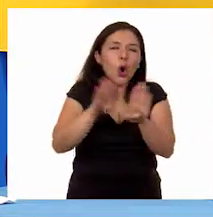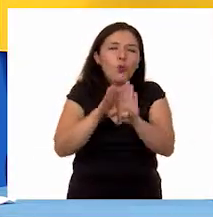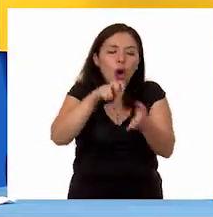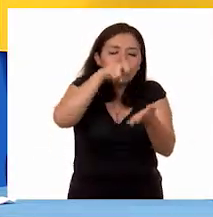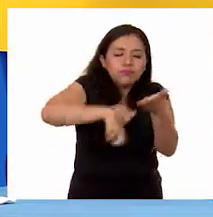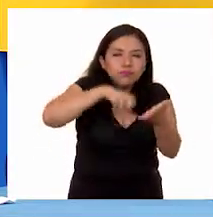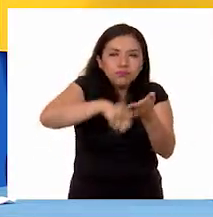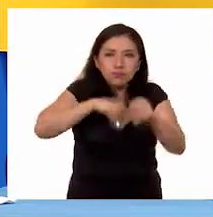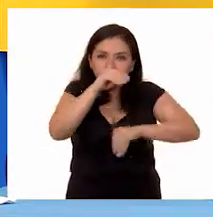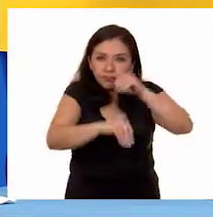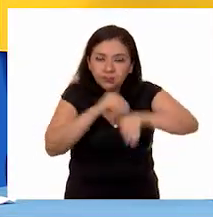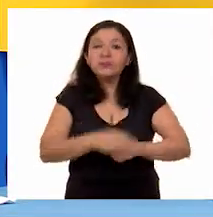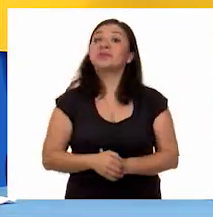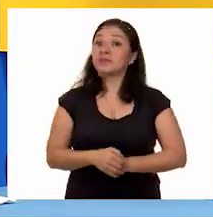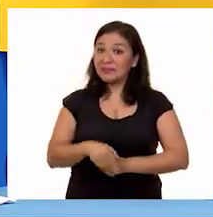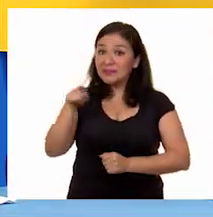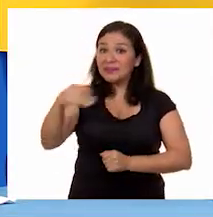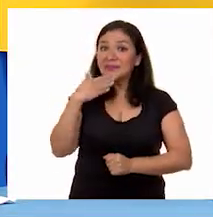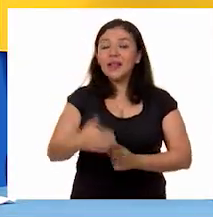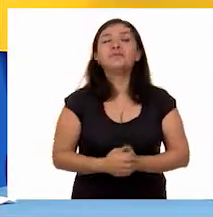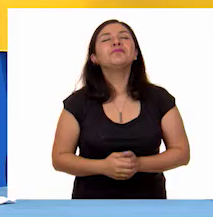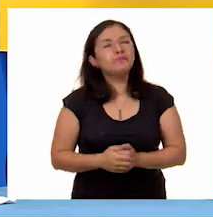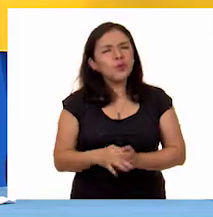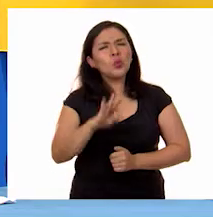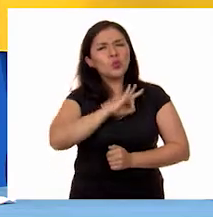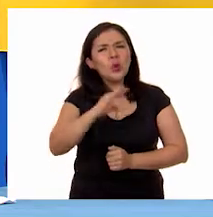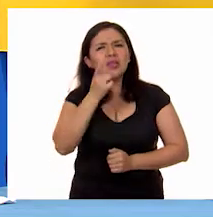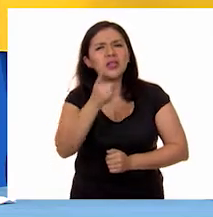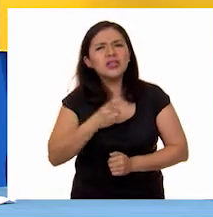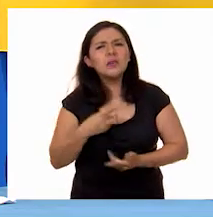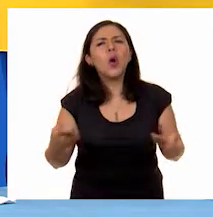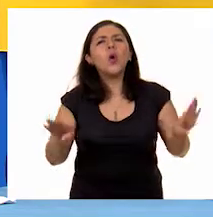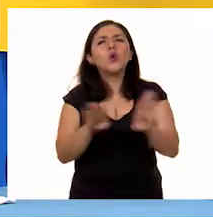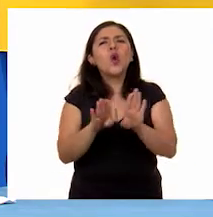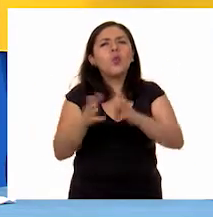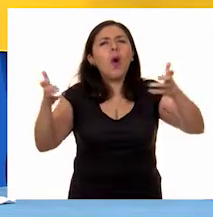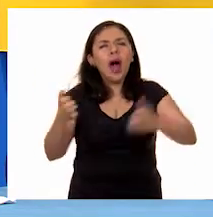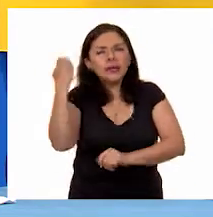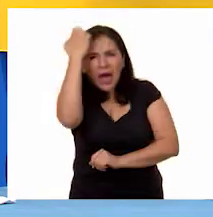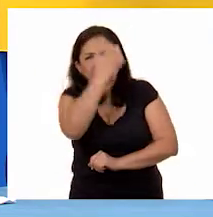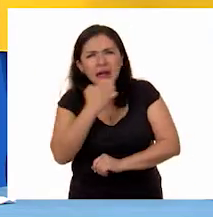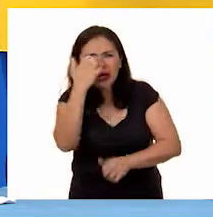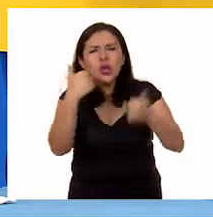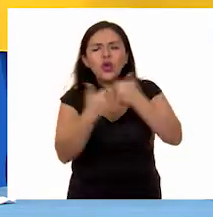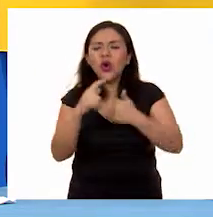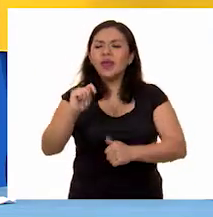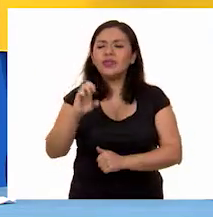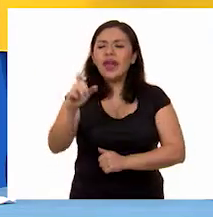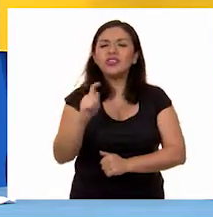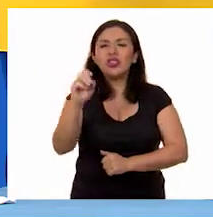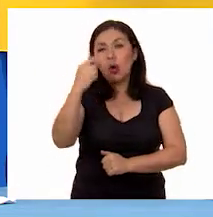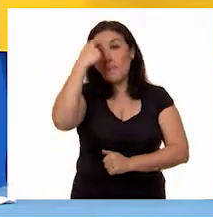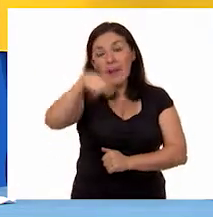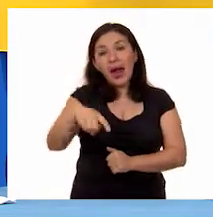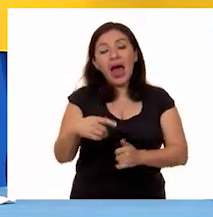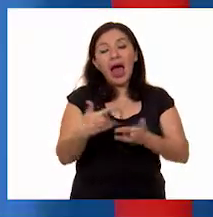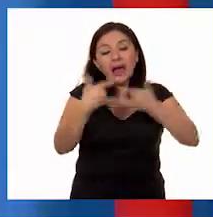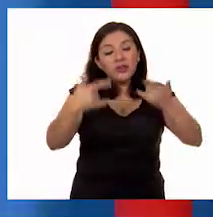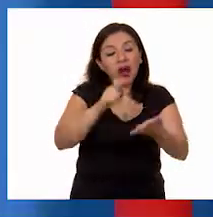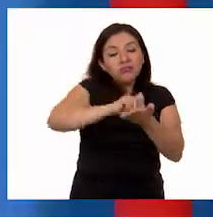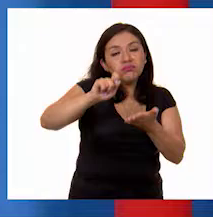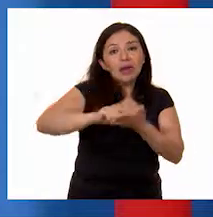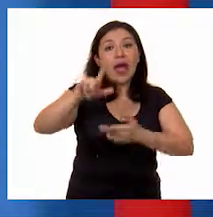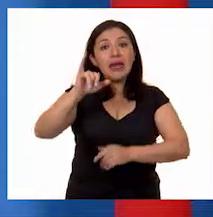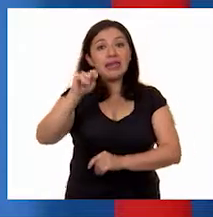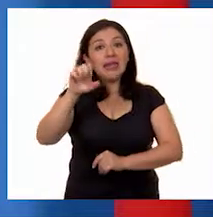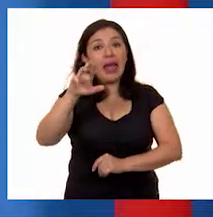Muy bien, María. Ahora, ¿me compartes cómo hicimos el análisis con un texto del ámbito literario? Sí,